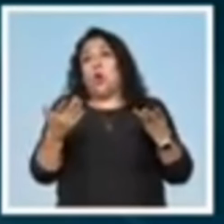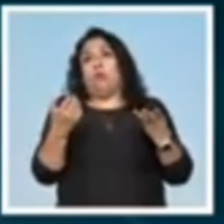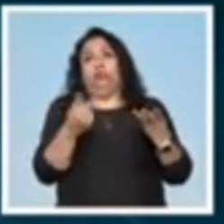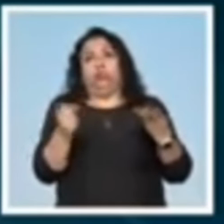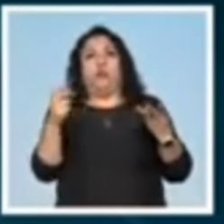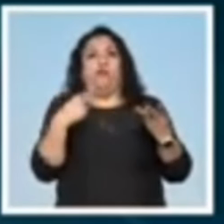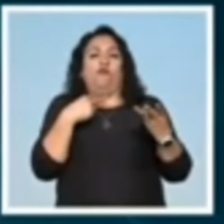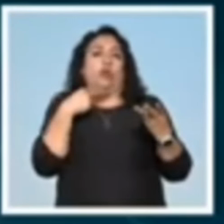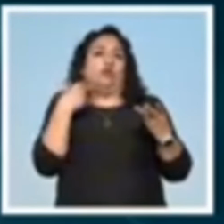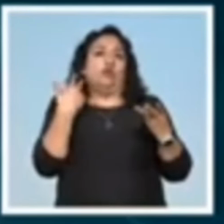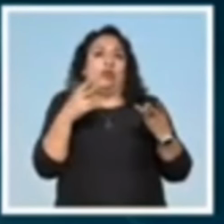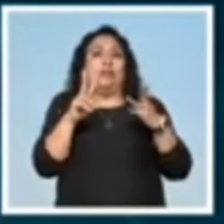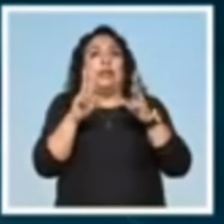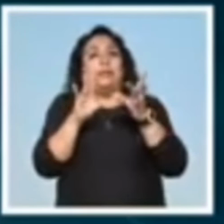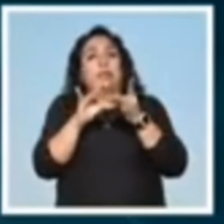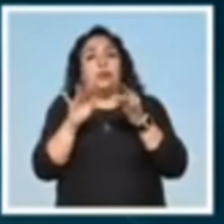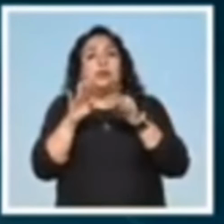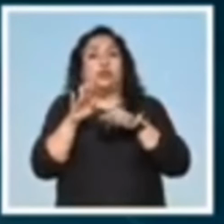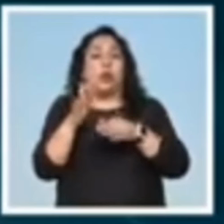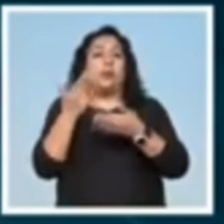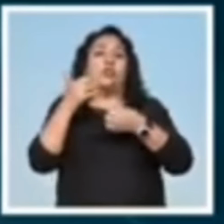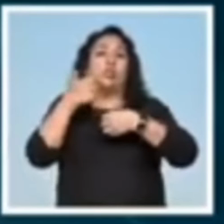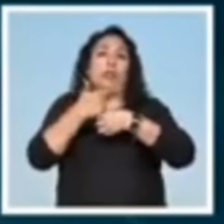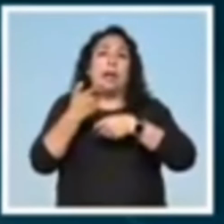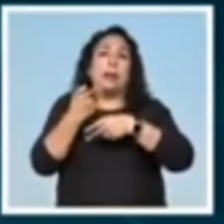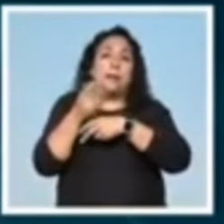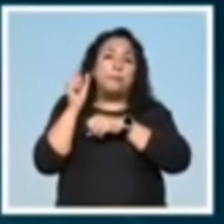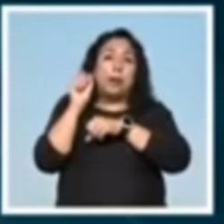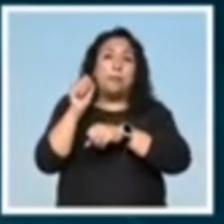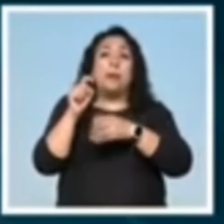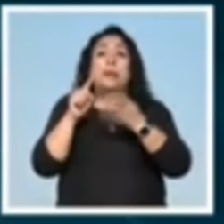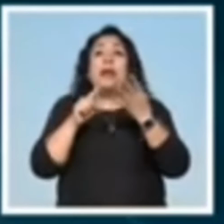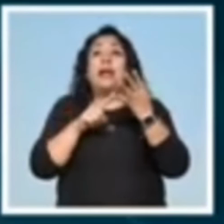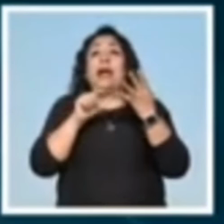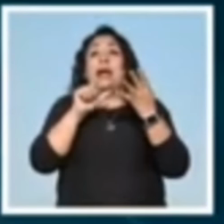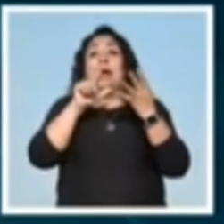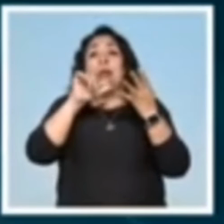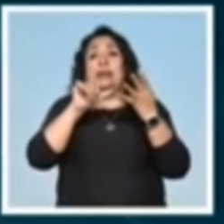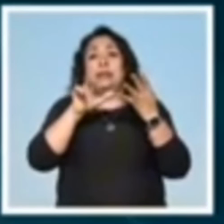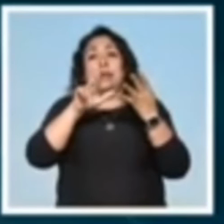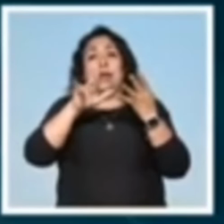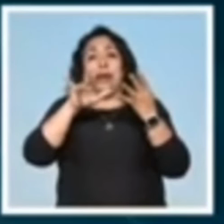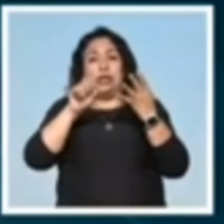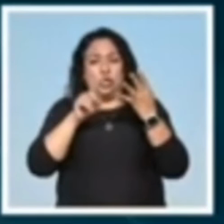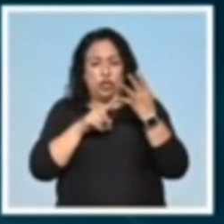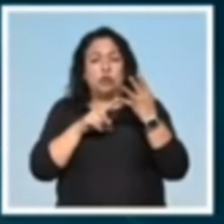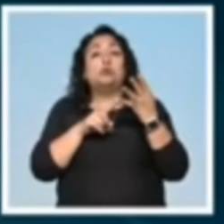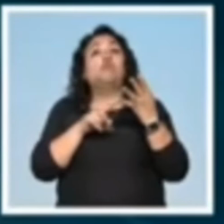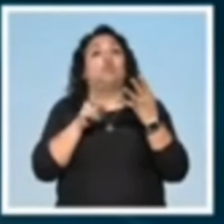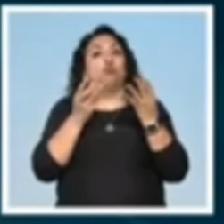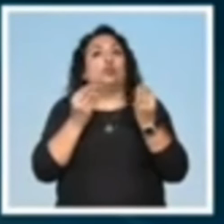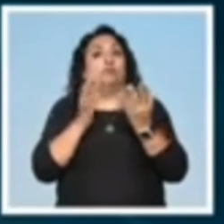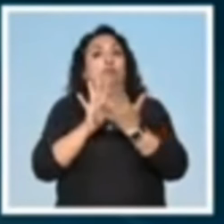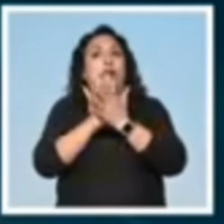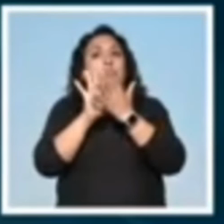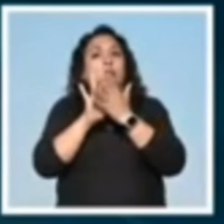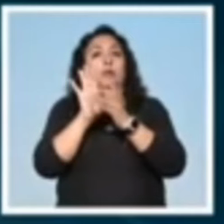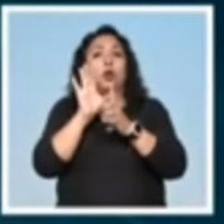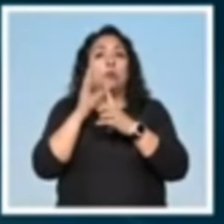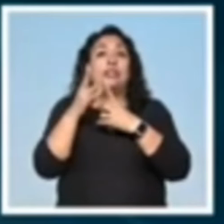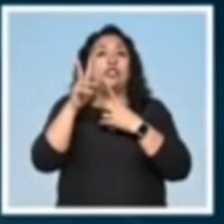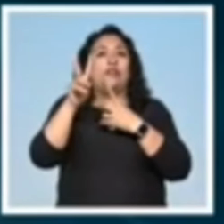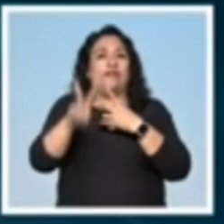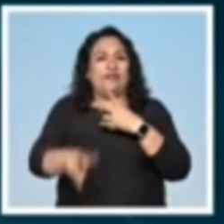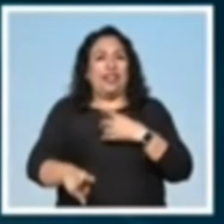las grandes voces no que hablan acerca de los movimientos sociales Alicia de los ríos también que ahorita está Eh pues muy involucrada en la comisión de